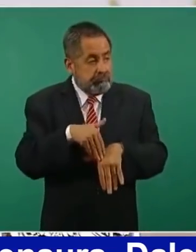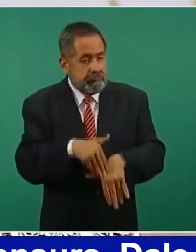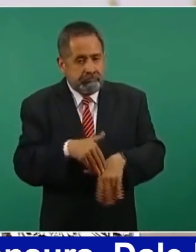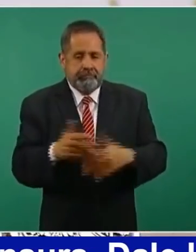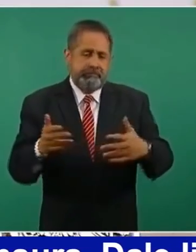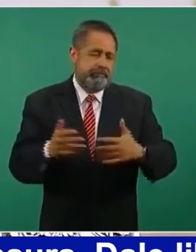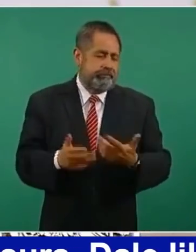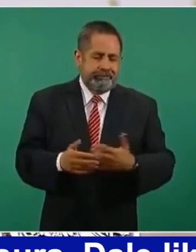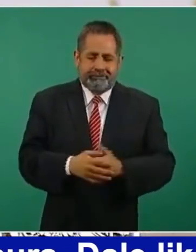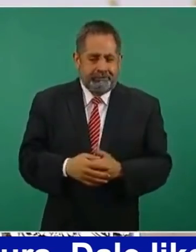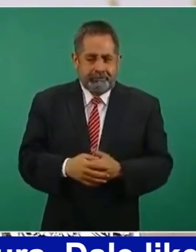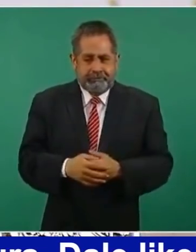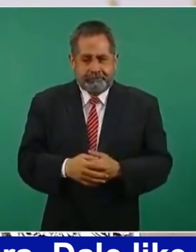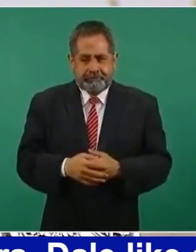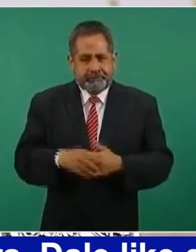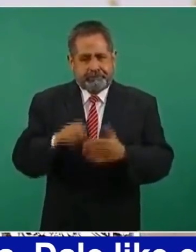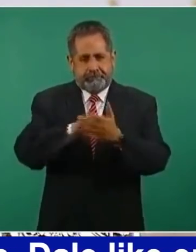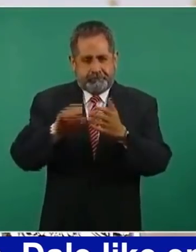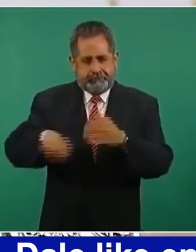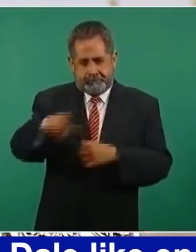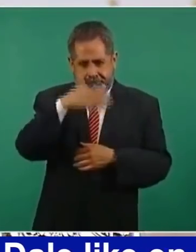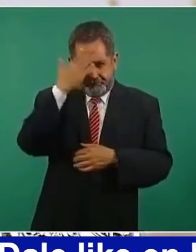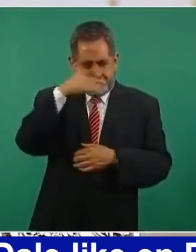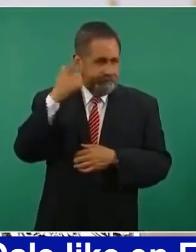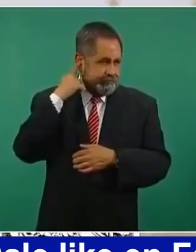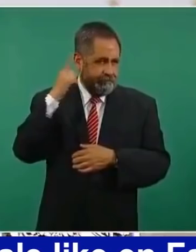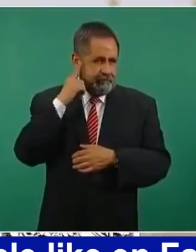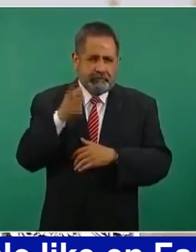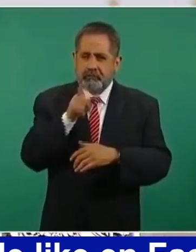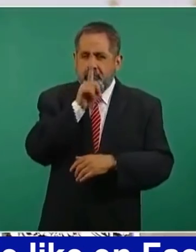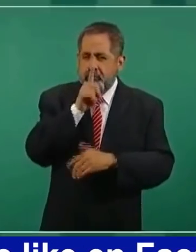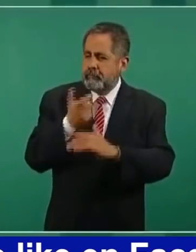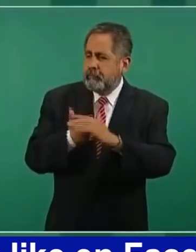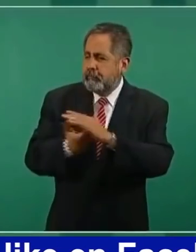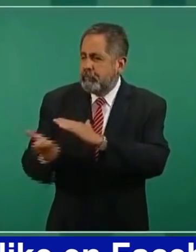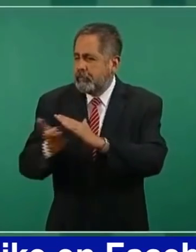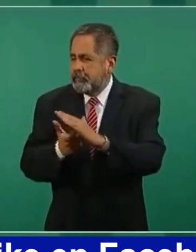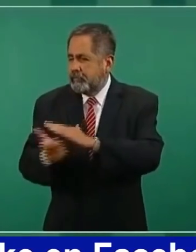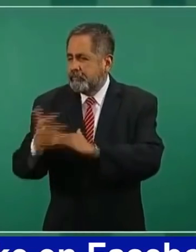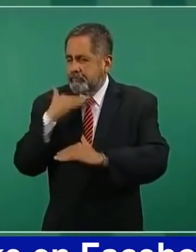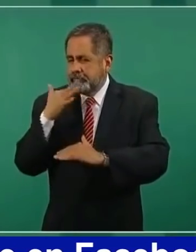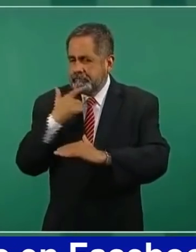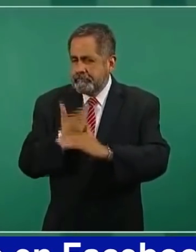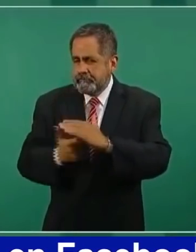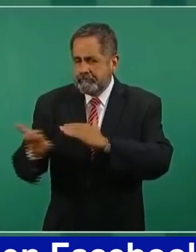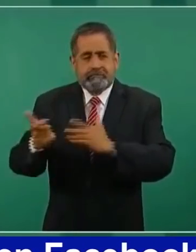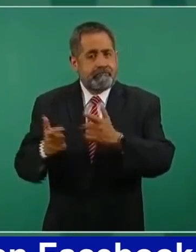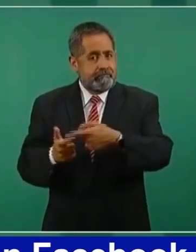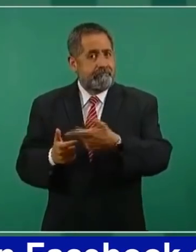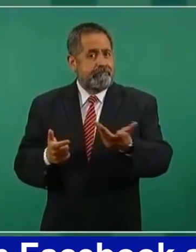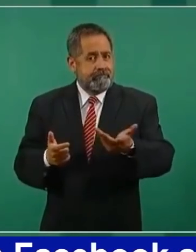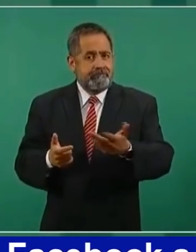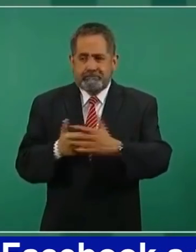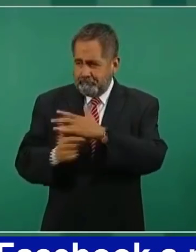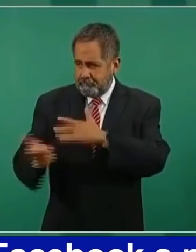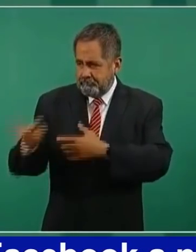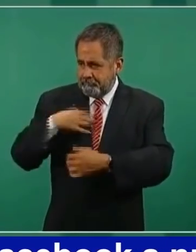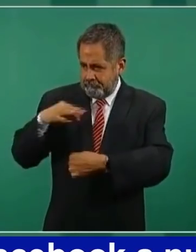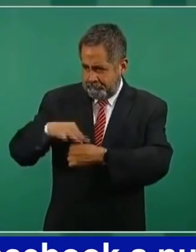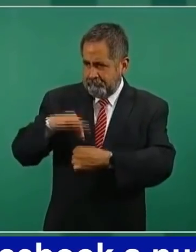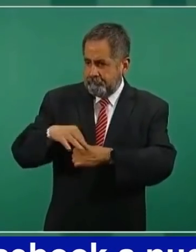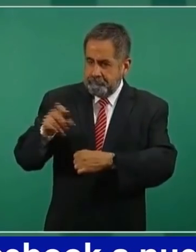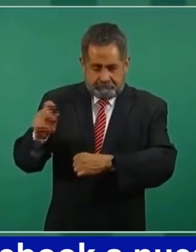Por ejemplo, todo esto que se sabe de los sobornos, de cómo compraron los